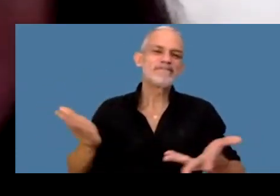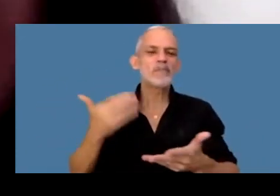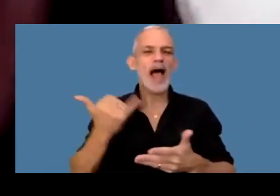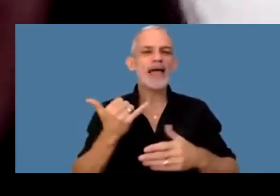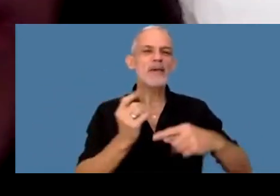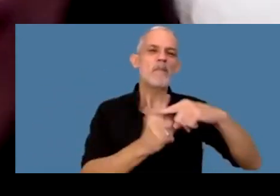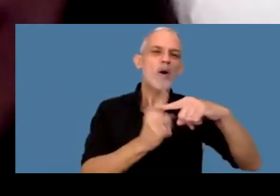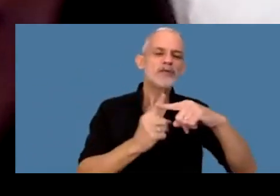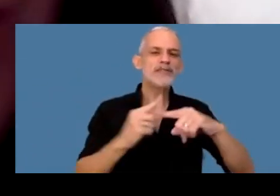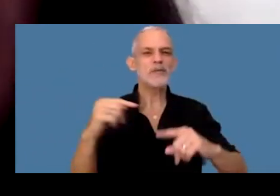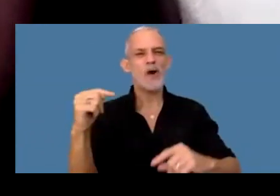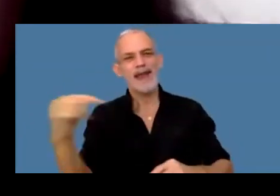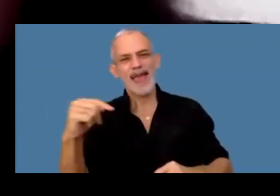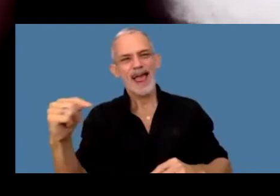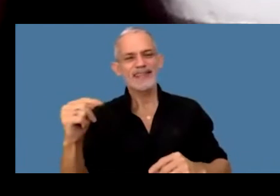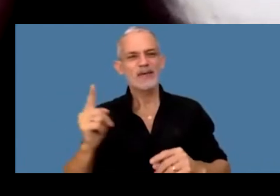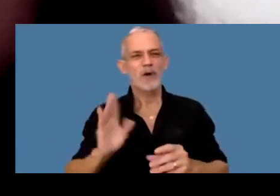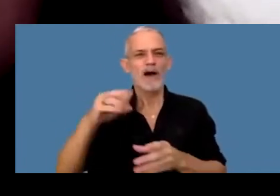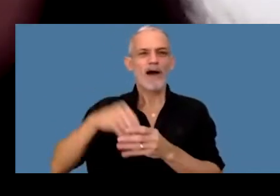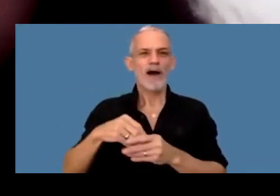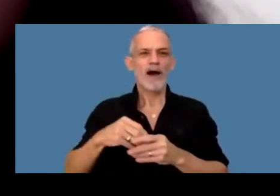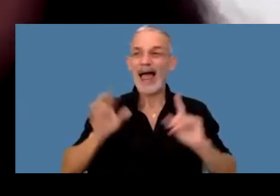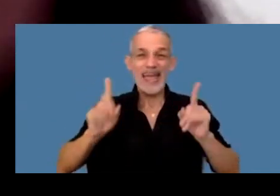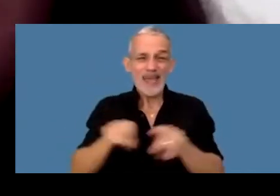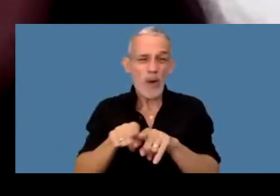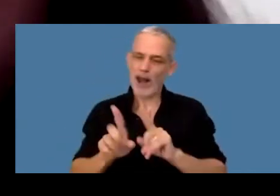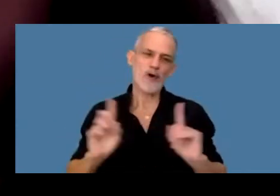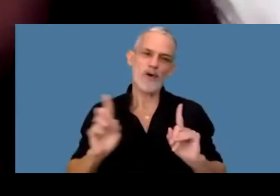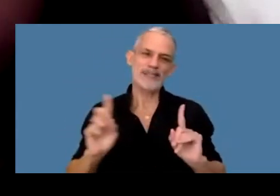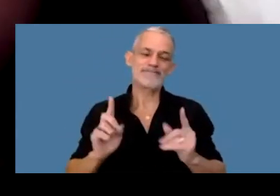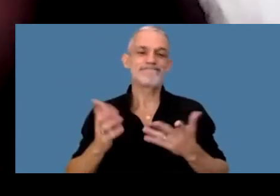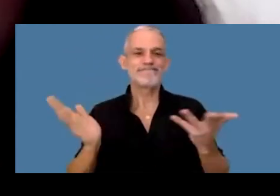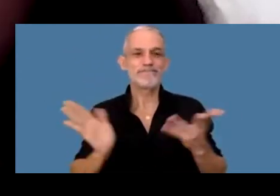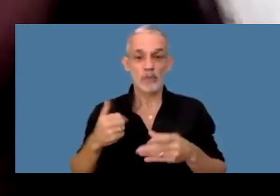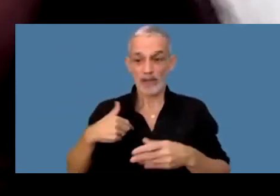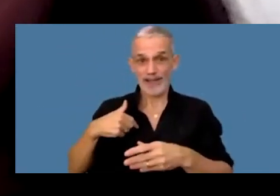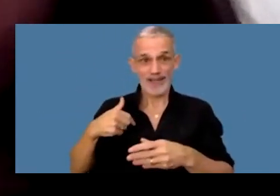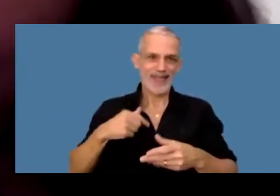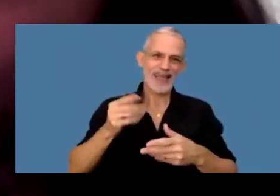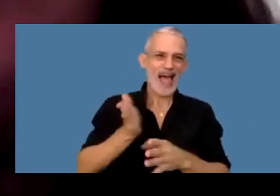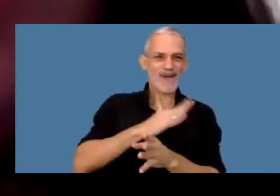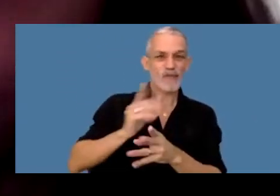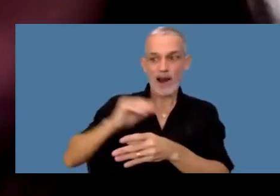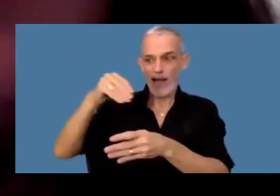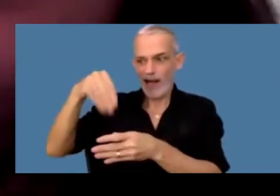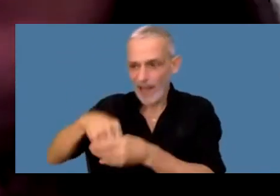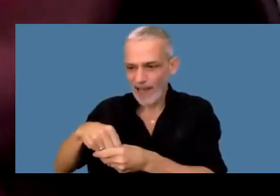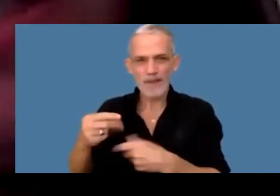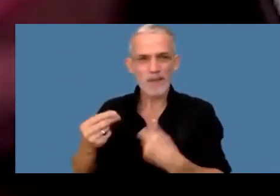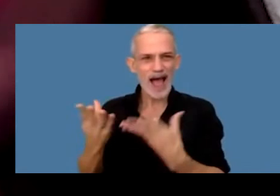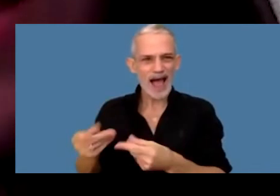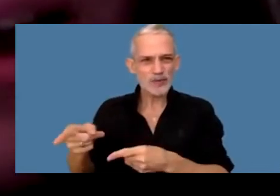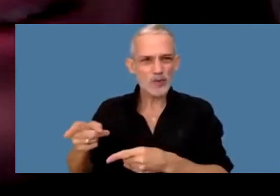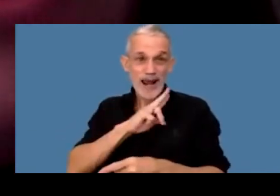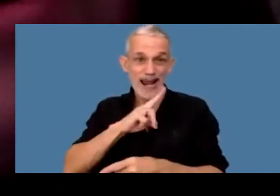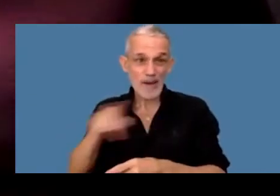fundamentalmente no intervenir innecesariamente. Y ahí está la punta del ovillo. Muchas veces